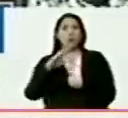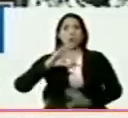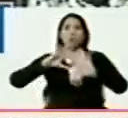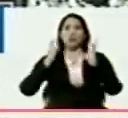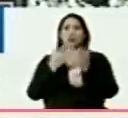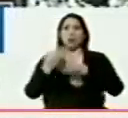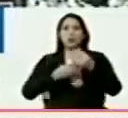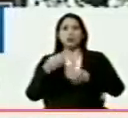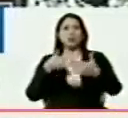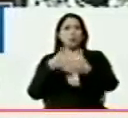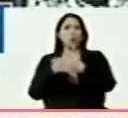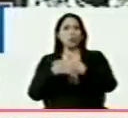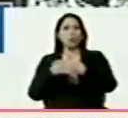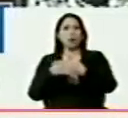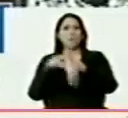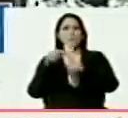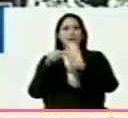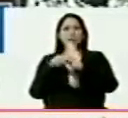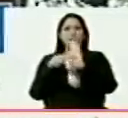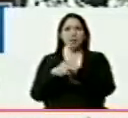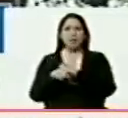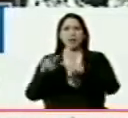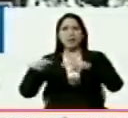contra las medidas neoliberales del gobierno de turno,